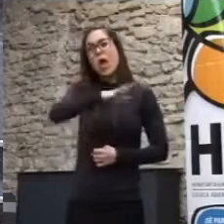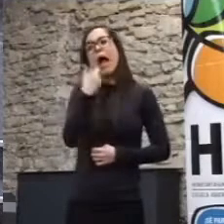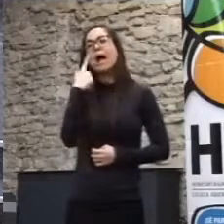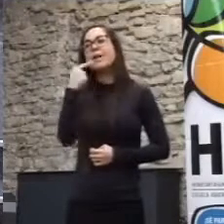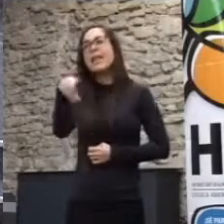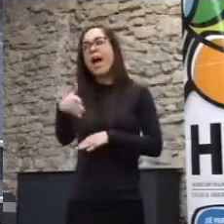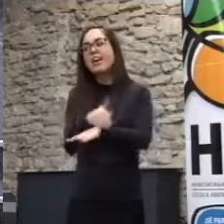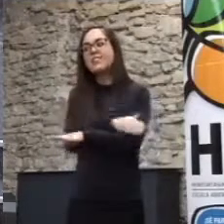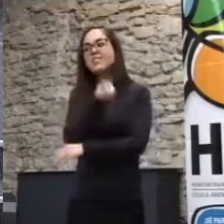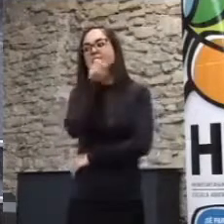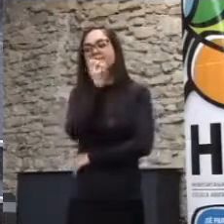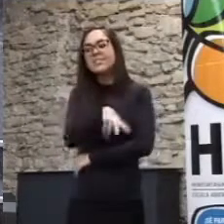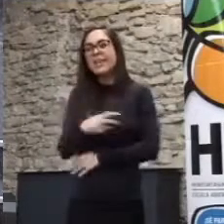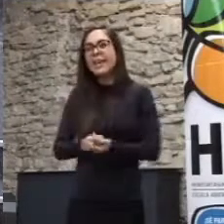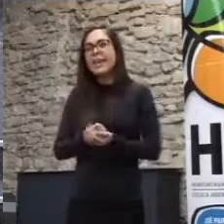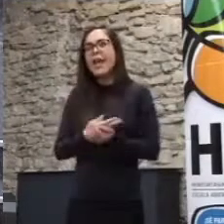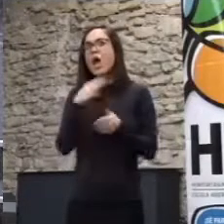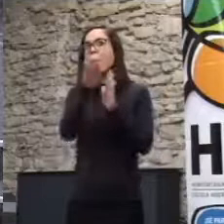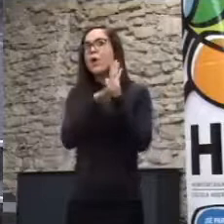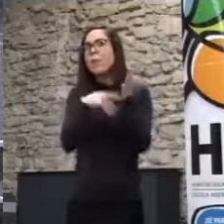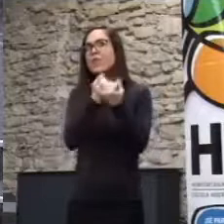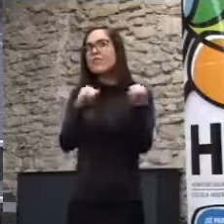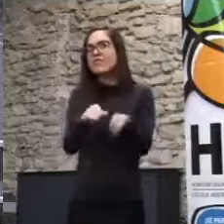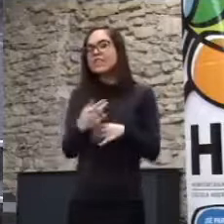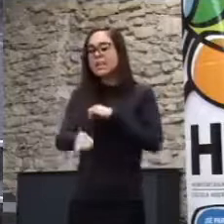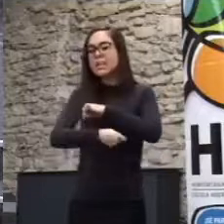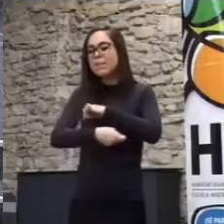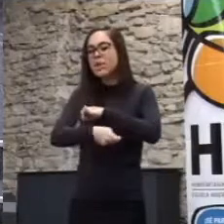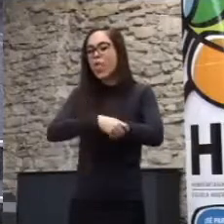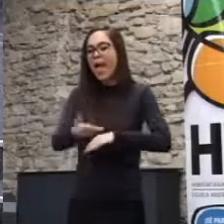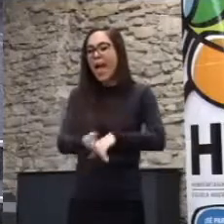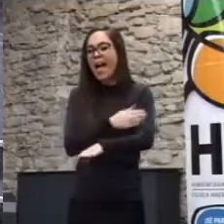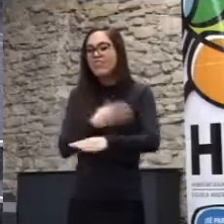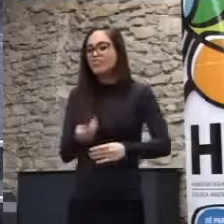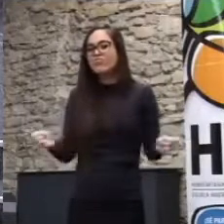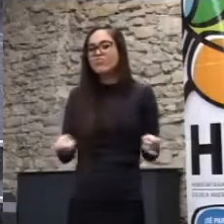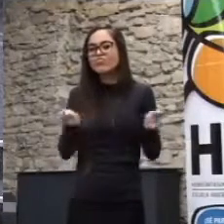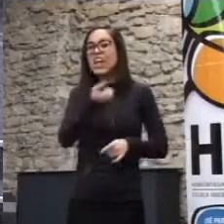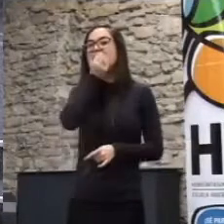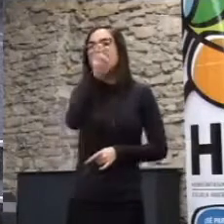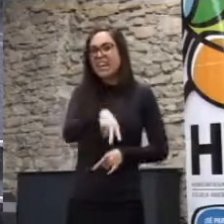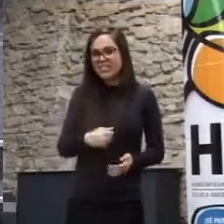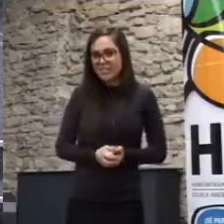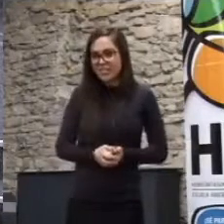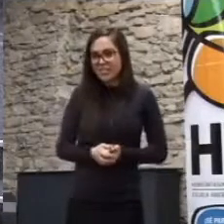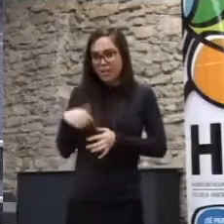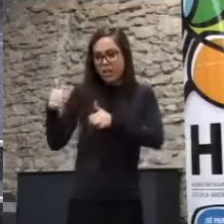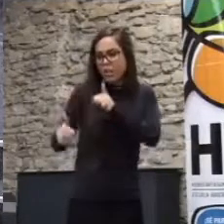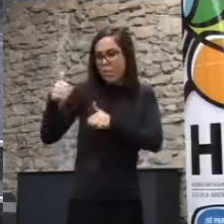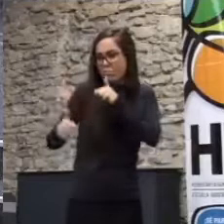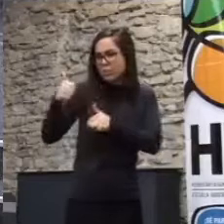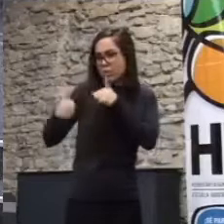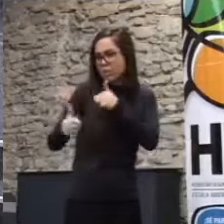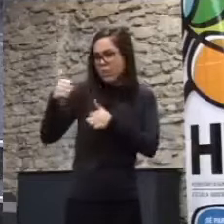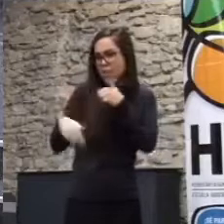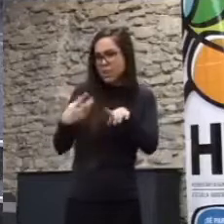el programa de Fiestas de Vitoria, ¿no? Yo creo que estamos cerrando mucho el marco, que estamos haciendo un tipo